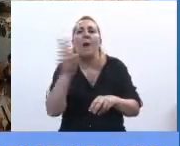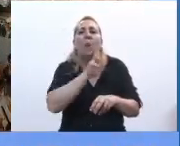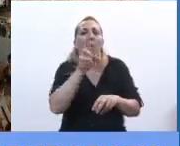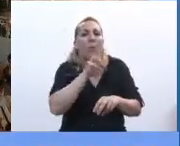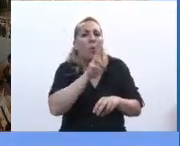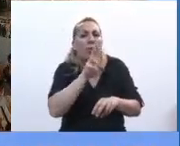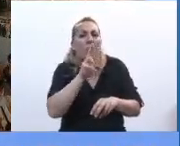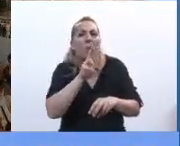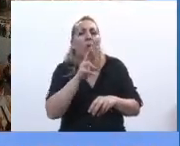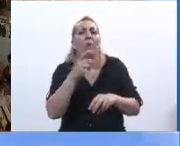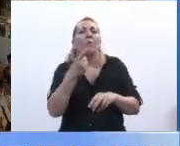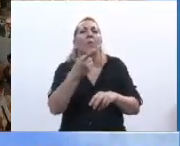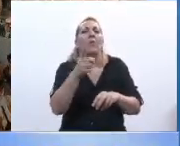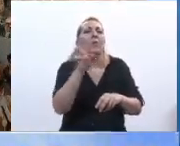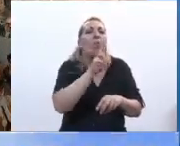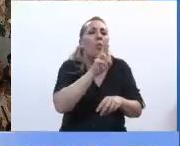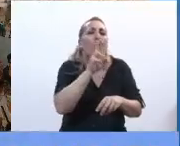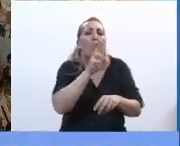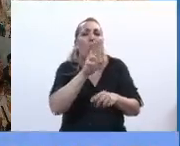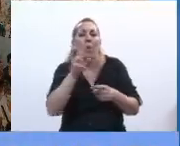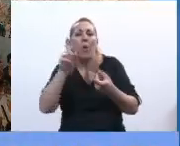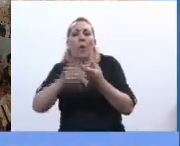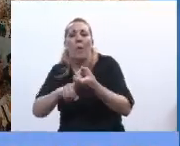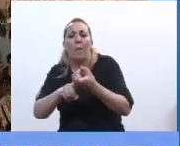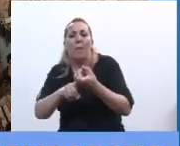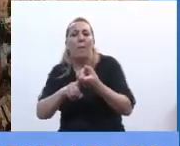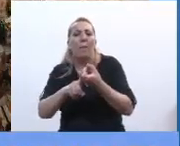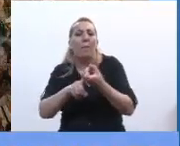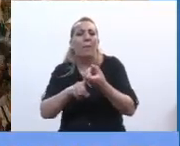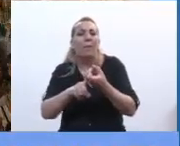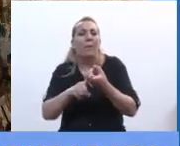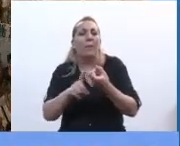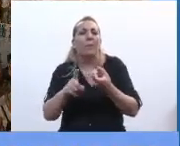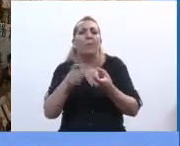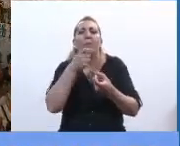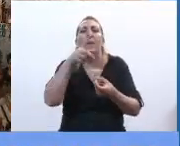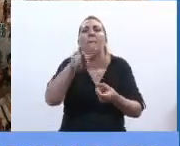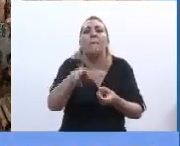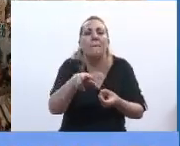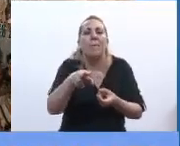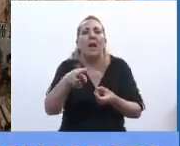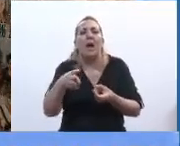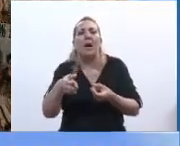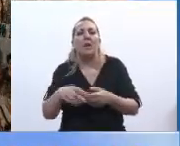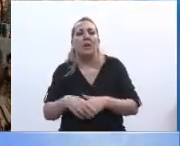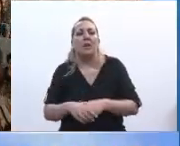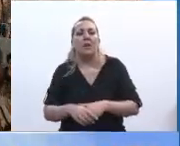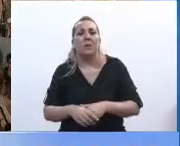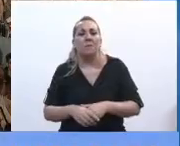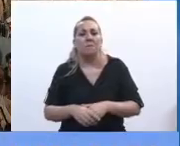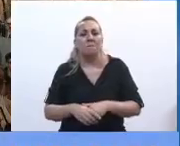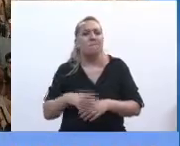es sus temas de la mujer y su esposo es el tema de la mujer y su pareja es el tema de la mujer y su